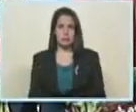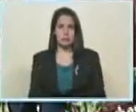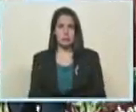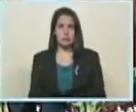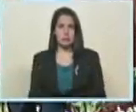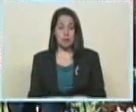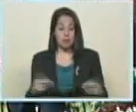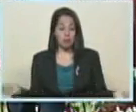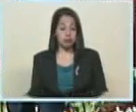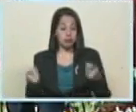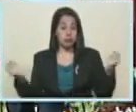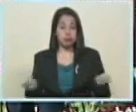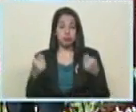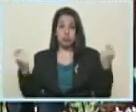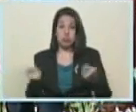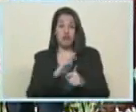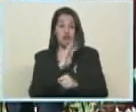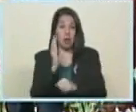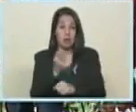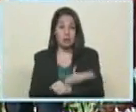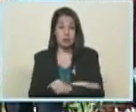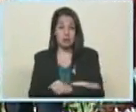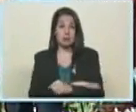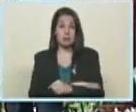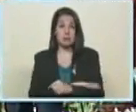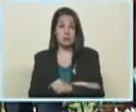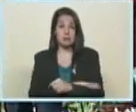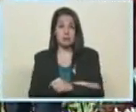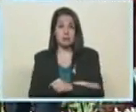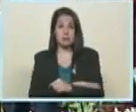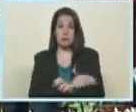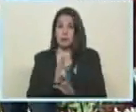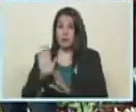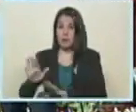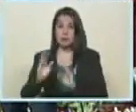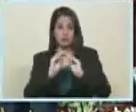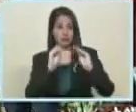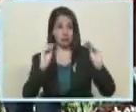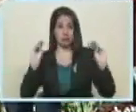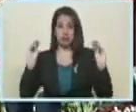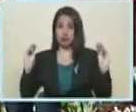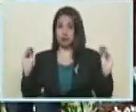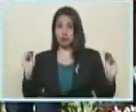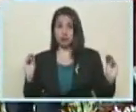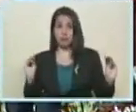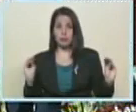Para impulsar con fuerza. Y así lo anuncio,